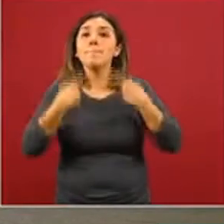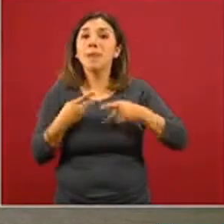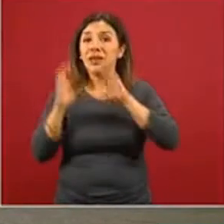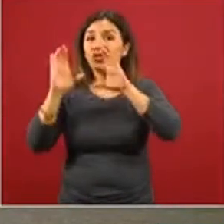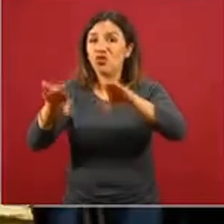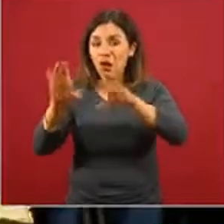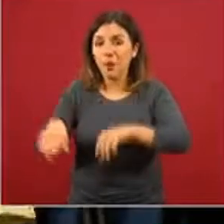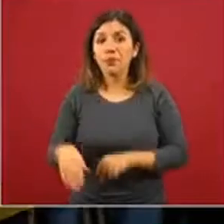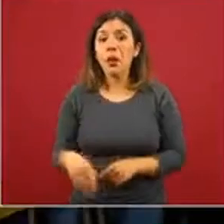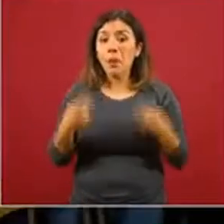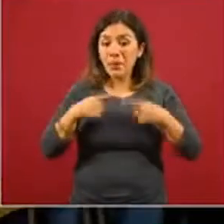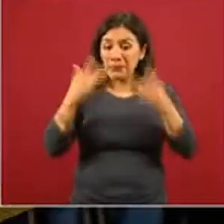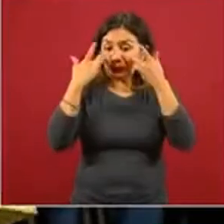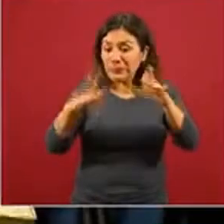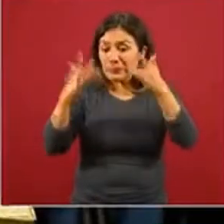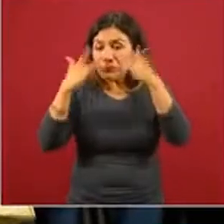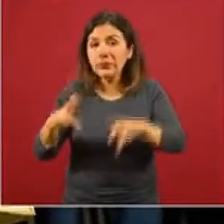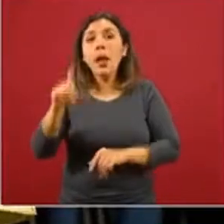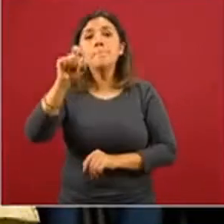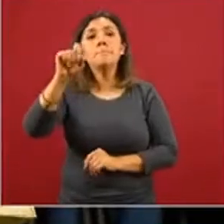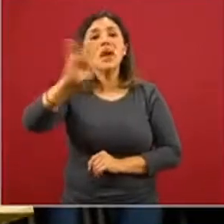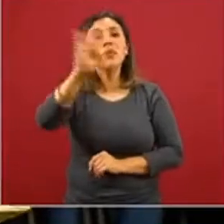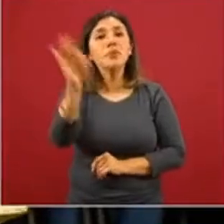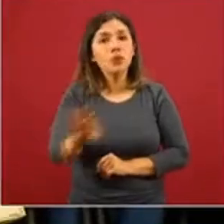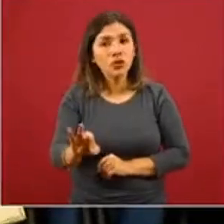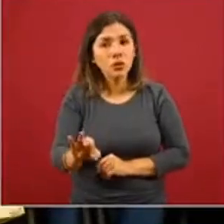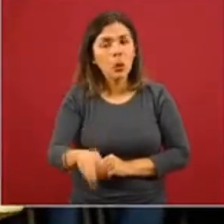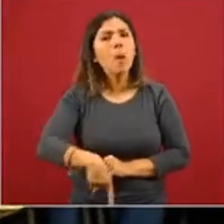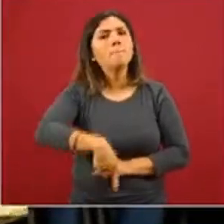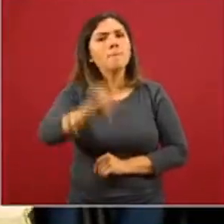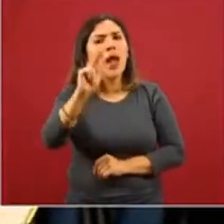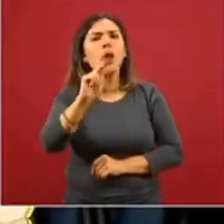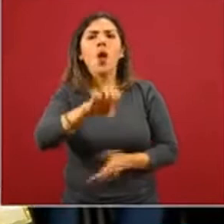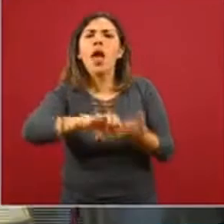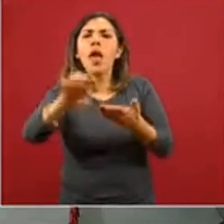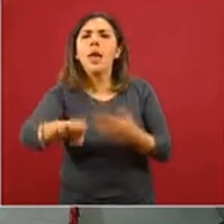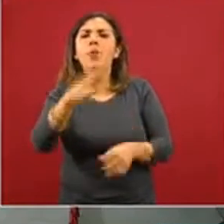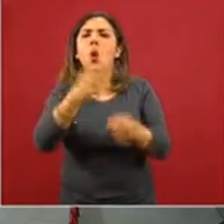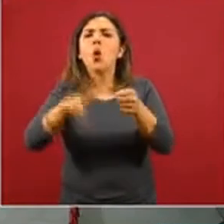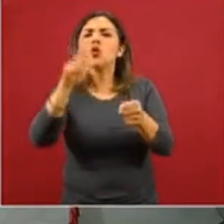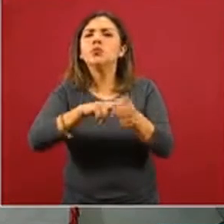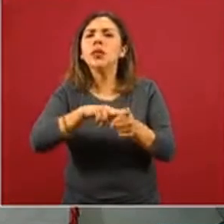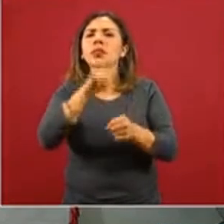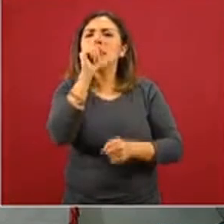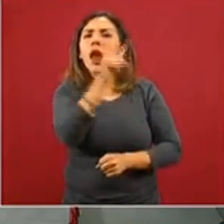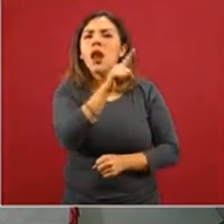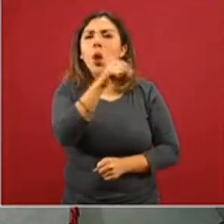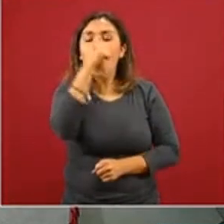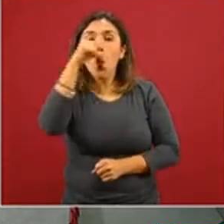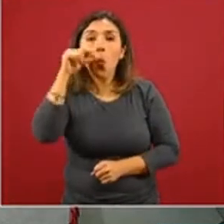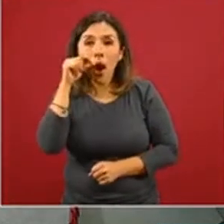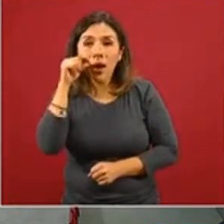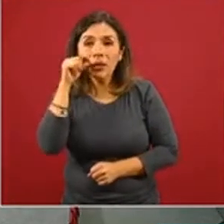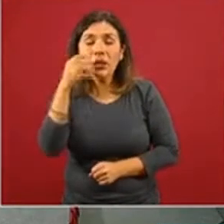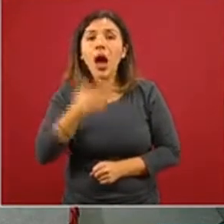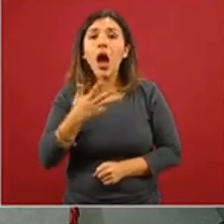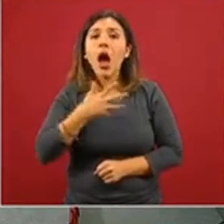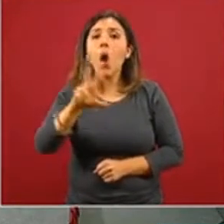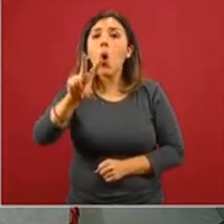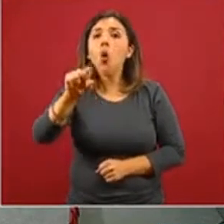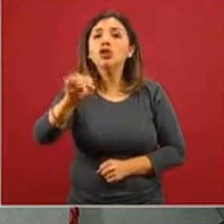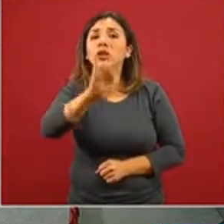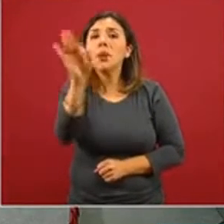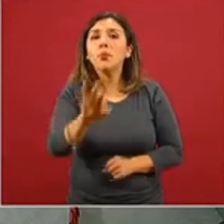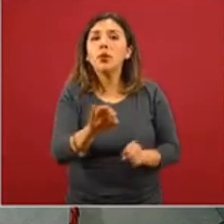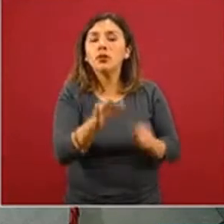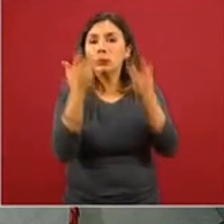de alrededor del 20%. Pero encontramos, por ejemplo, en el Hospital Juárez,